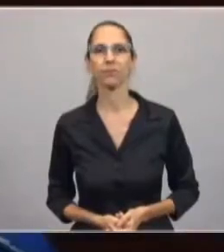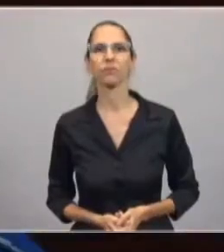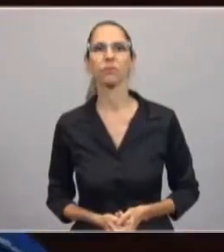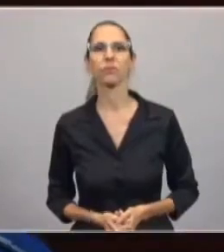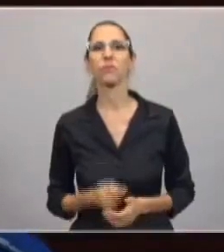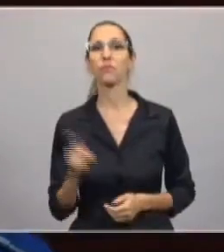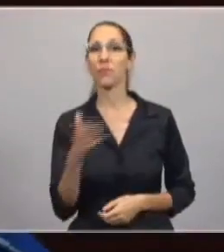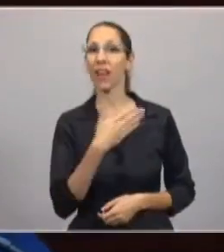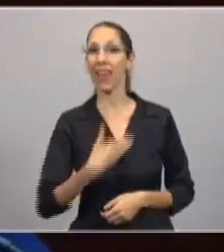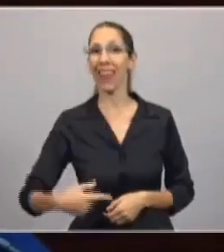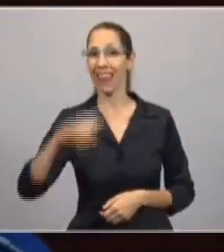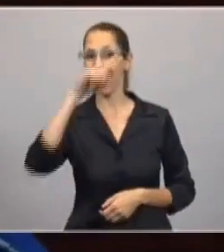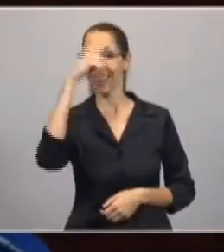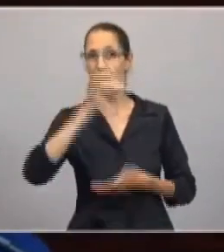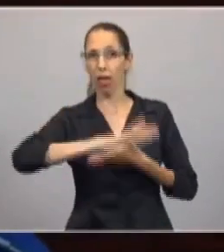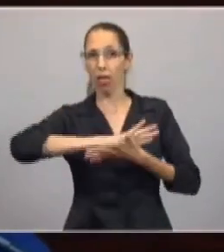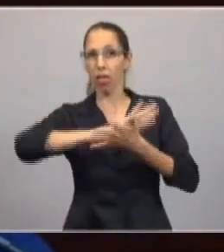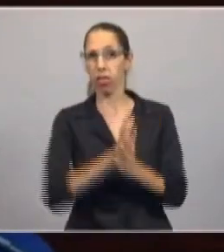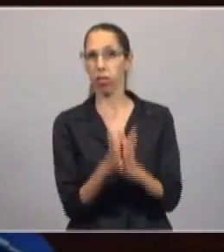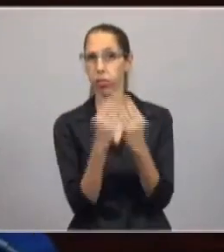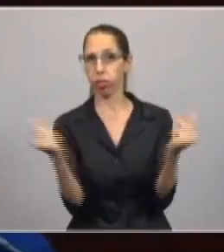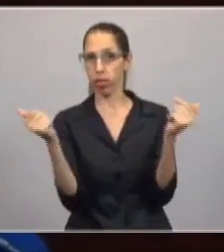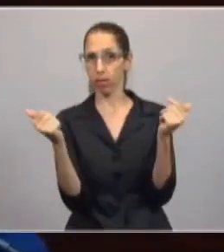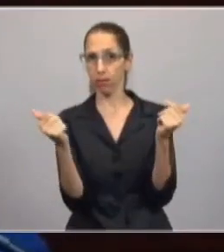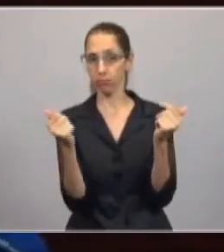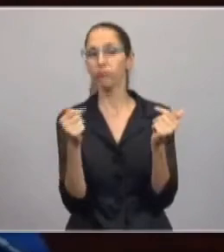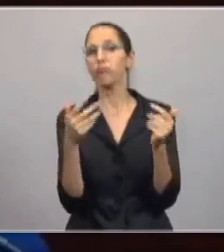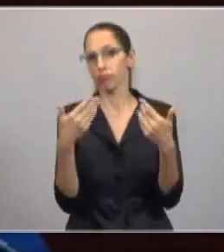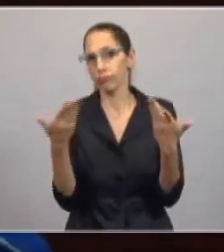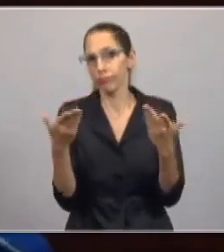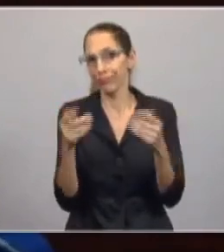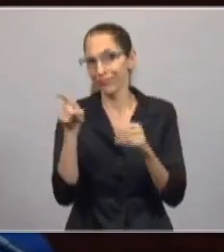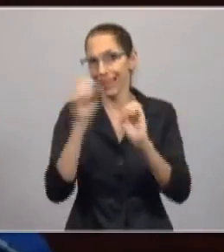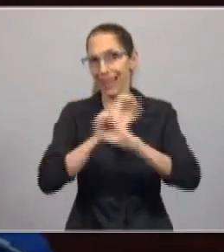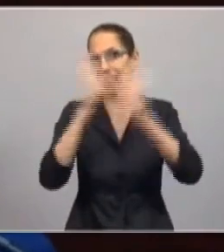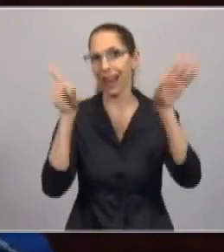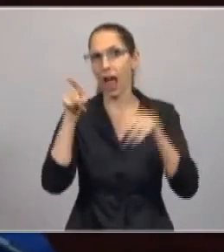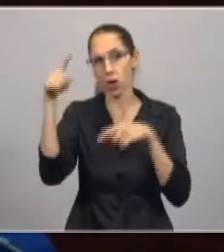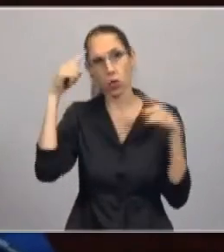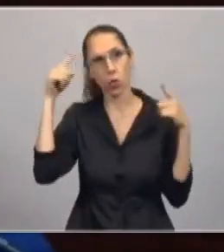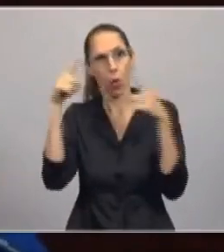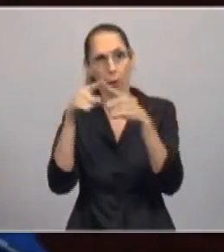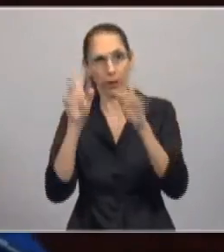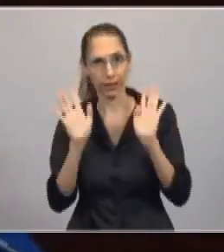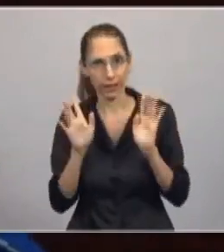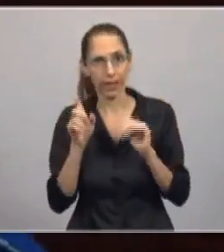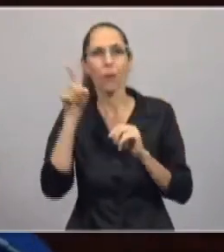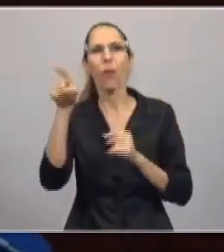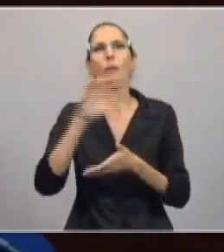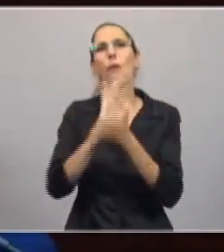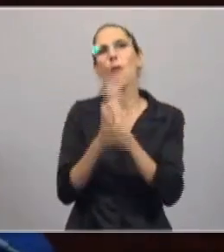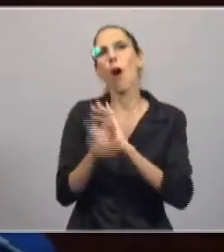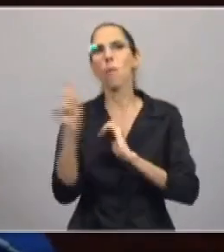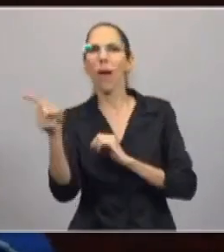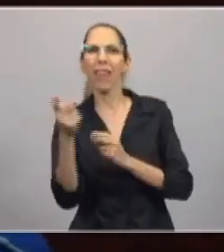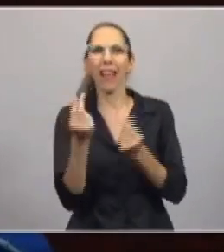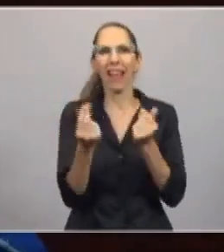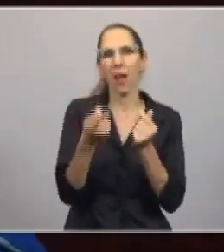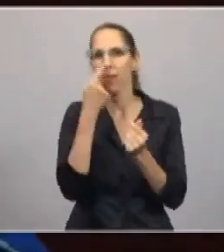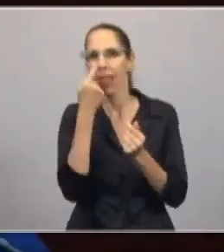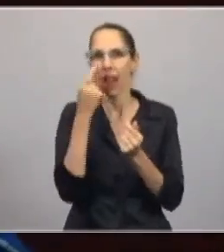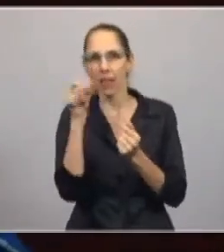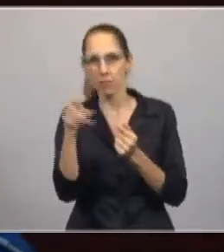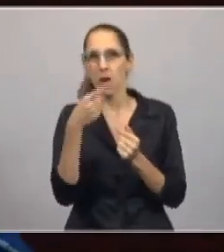Disolver al Estado puede ser el objetivo explícito del anarcocapitalismo. Por